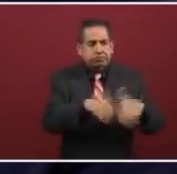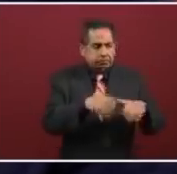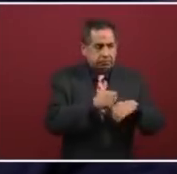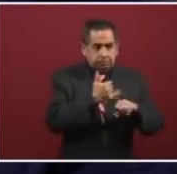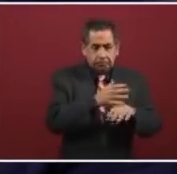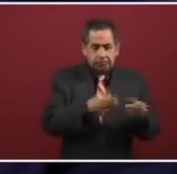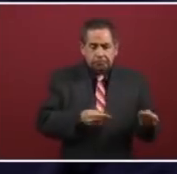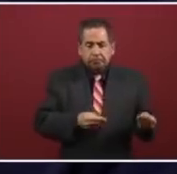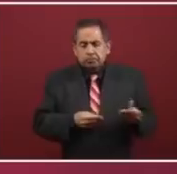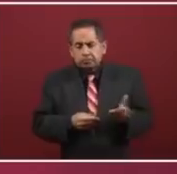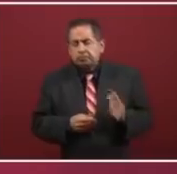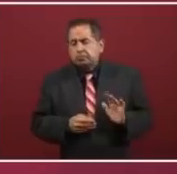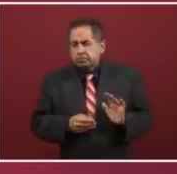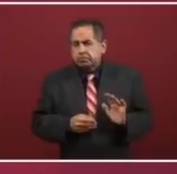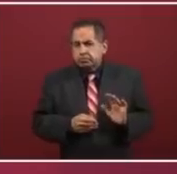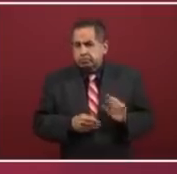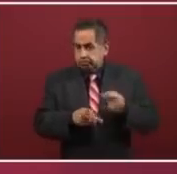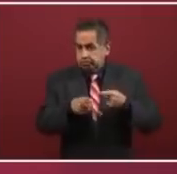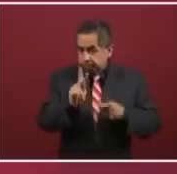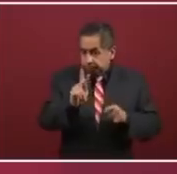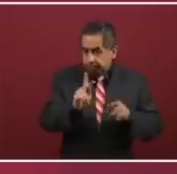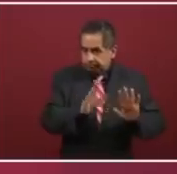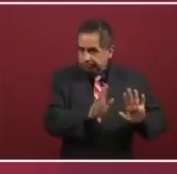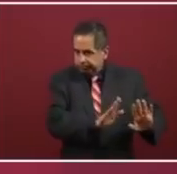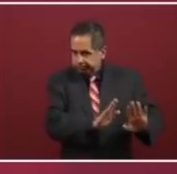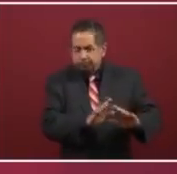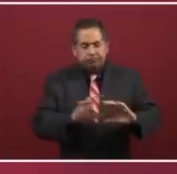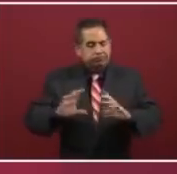tiene información, pero